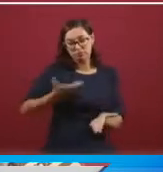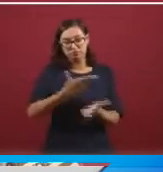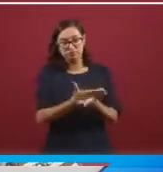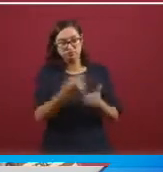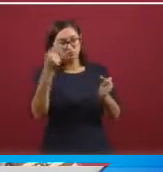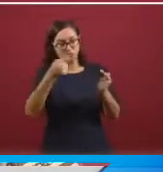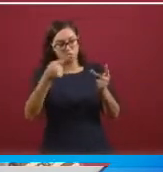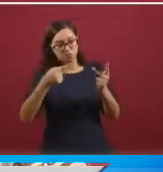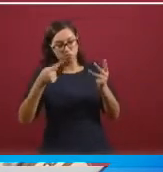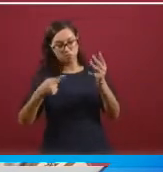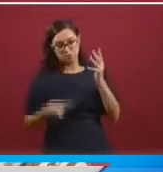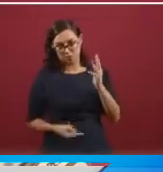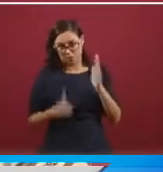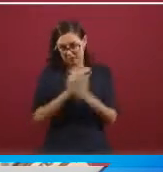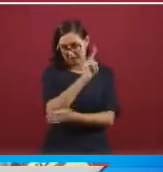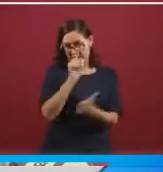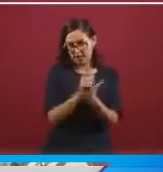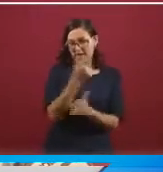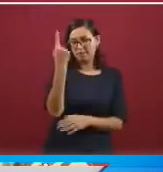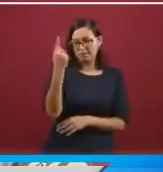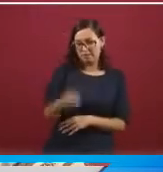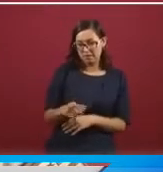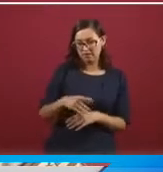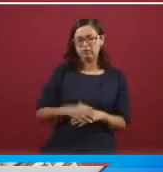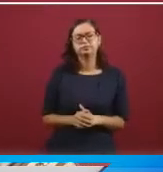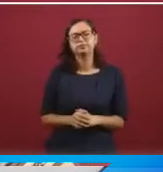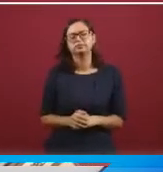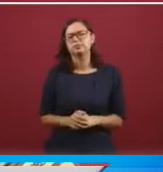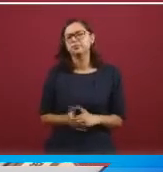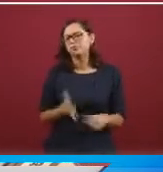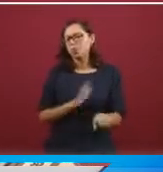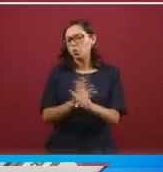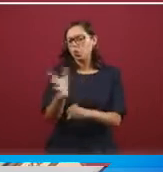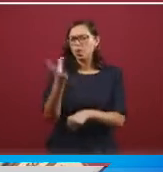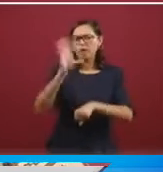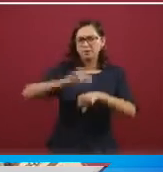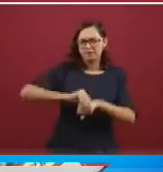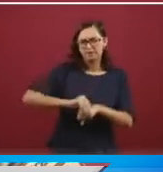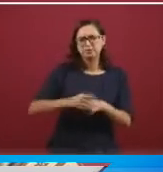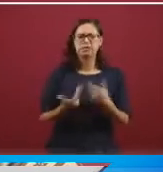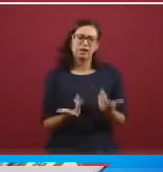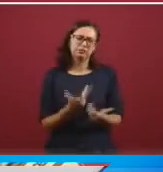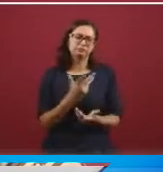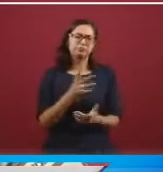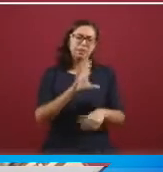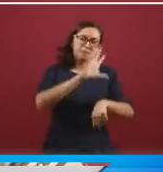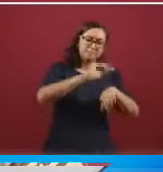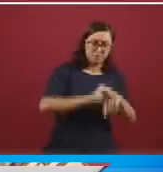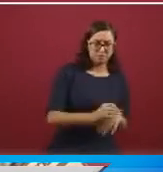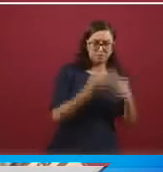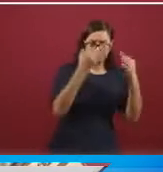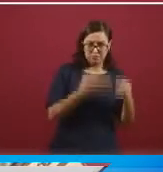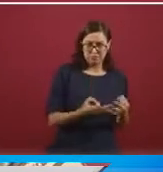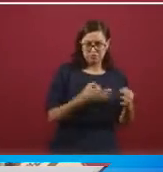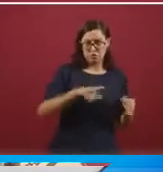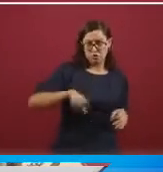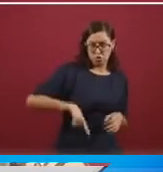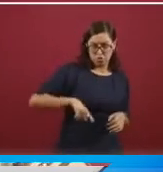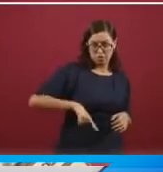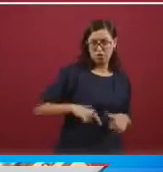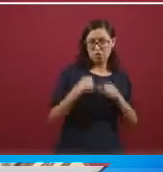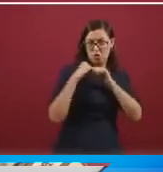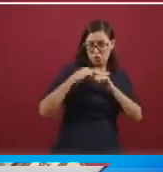empresas y particulares. Para personas físicas son más de 100,000 armas registradas, y en la presente administración son 7,000 armas